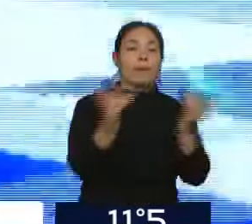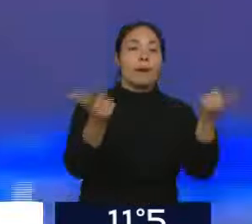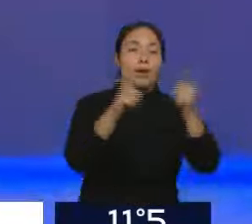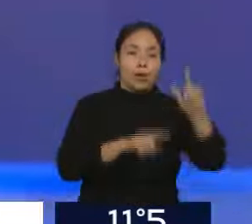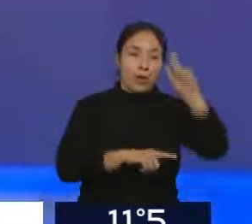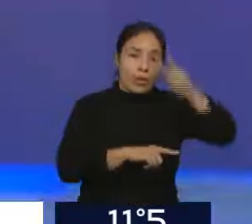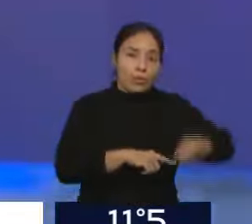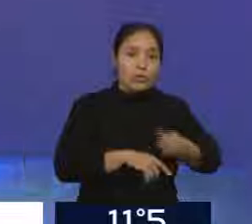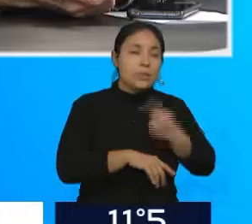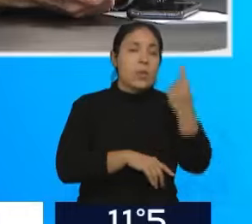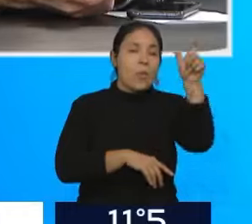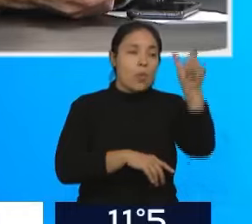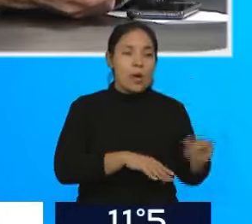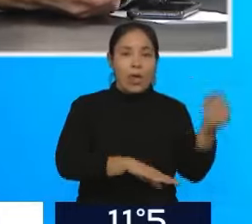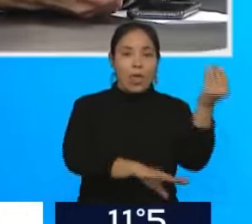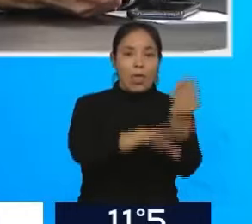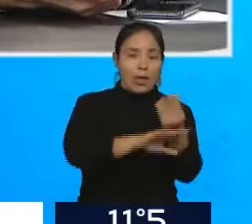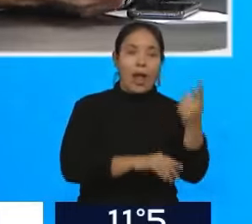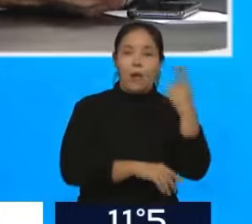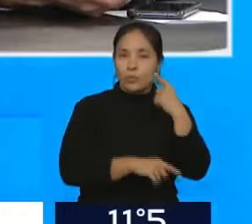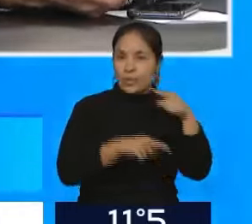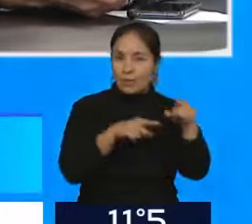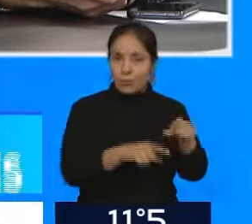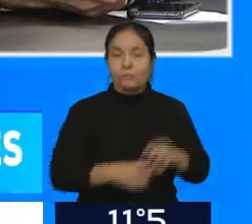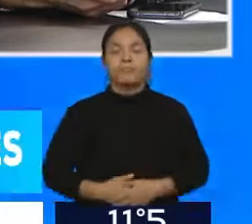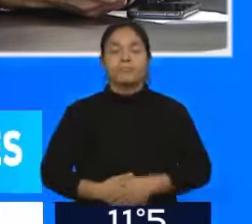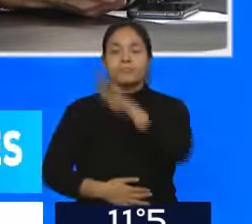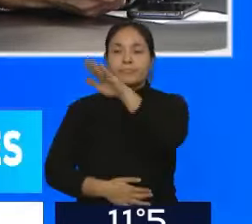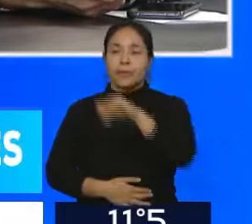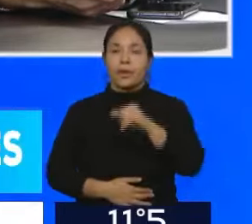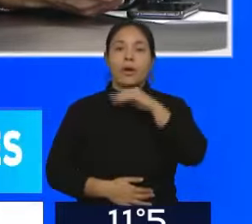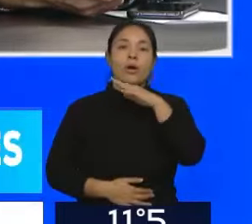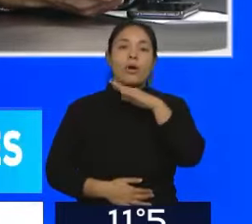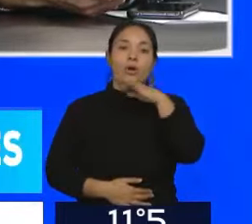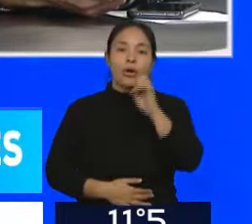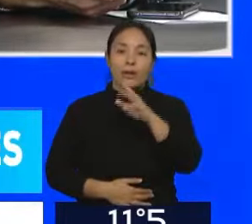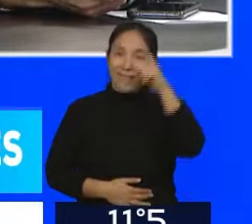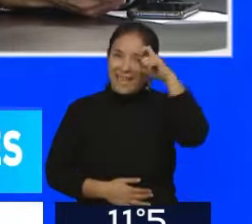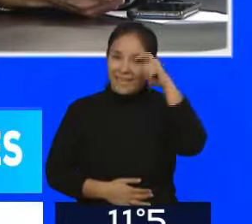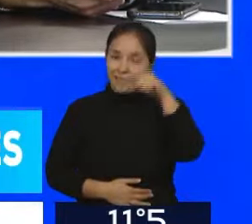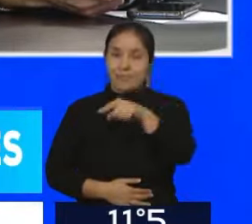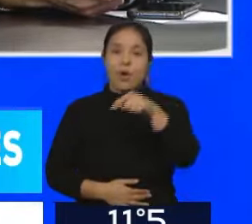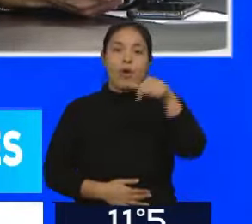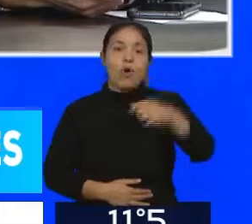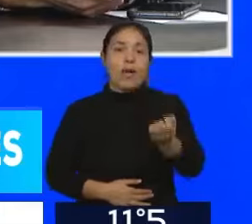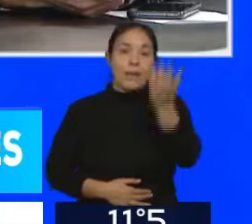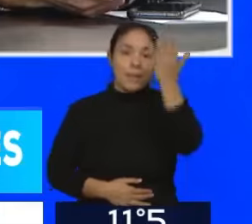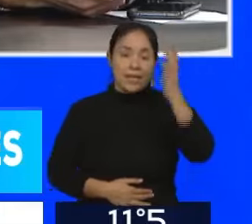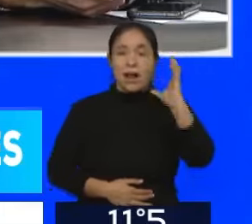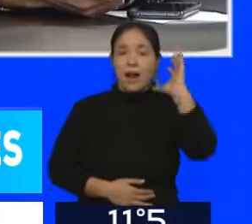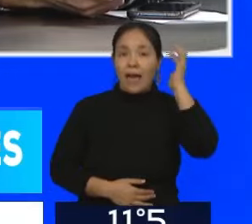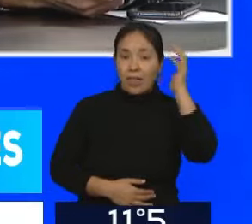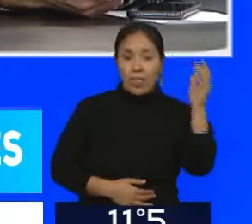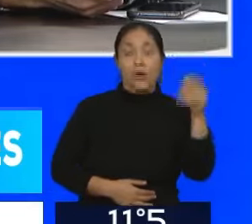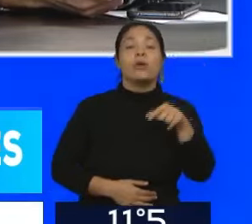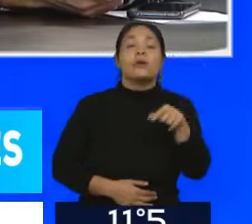Justicia. Jorge, esta mañana estuvo de visita el doctor Valerio a los estudios de LB10, al programa